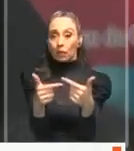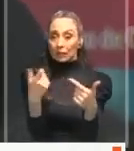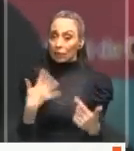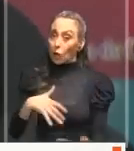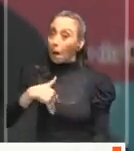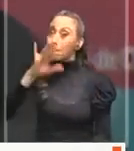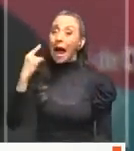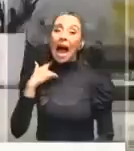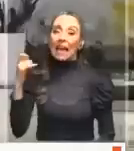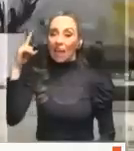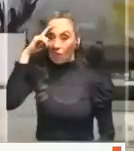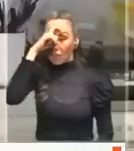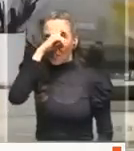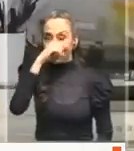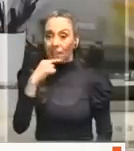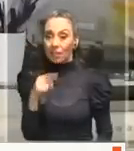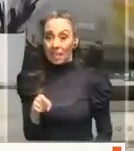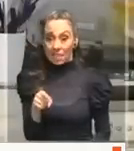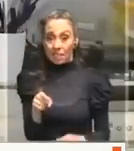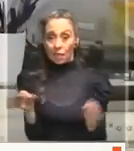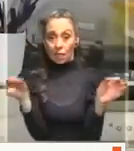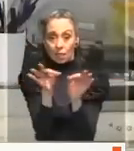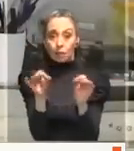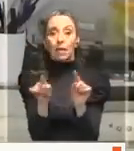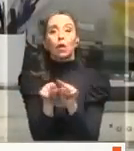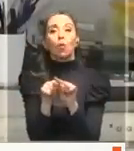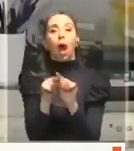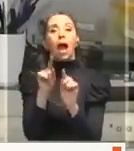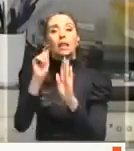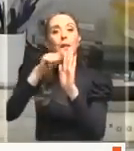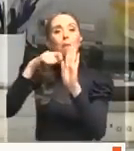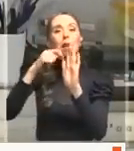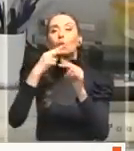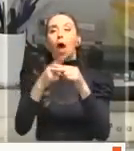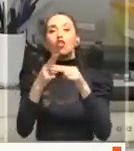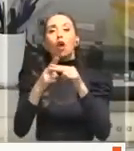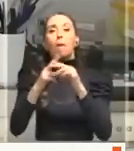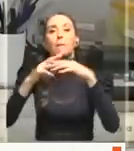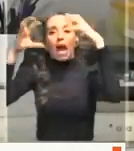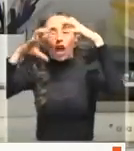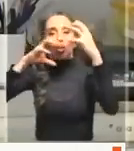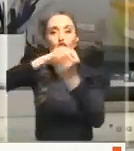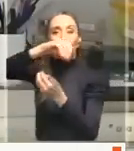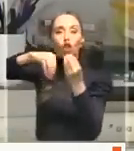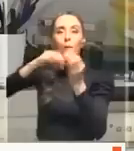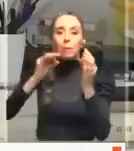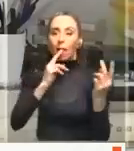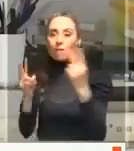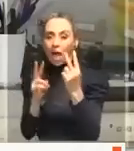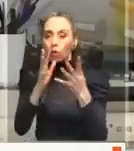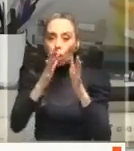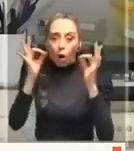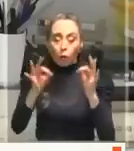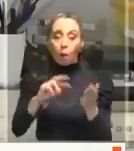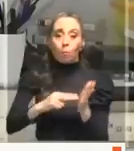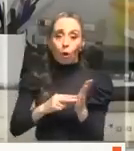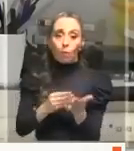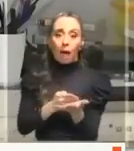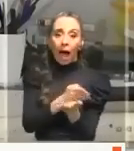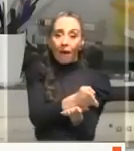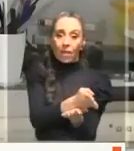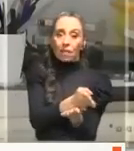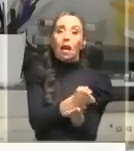complejo. Es básicamente una tormenta perfecta. Y tiene problemas en casi todas las áreas sectoriales, desde salud, educación en